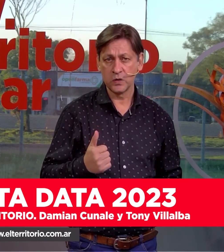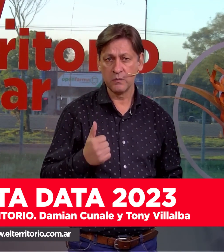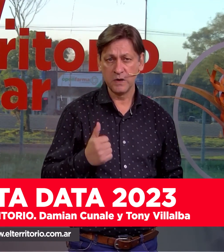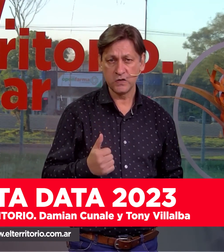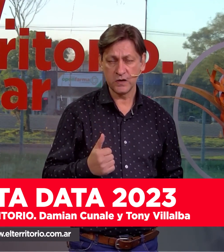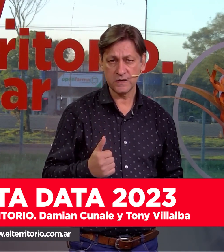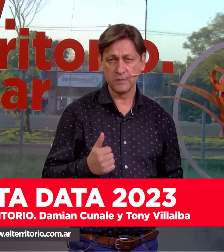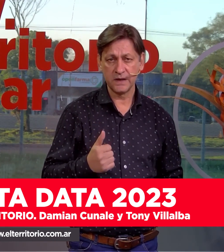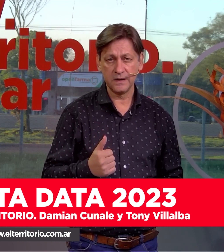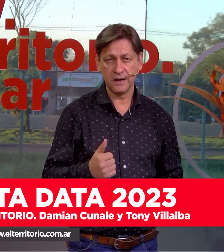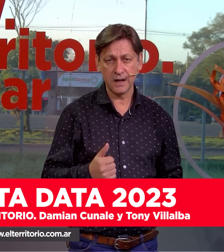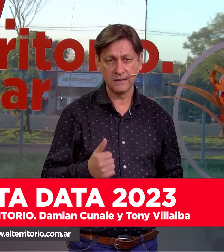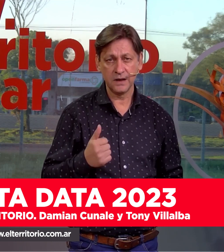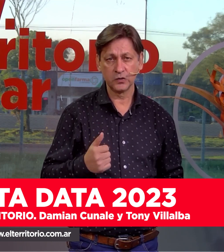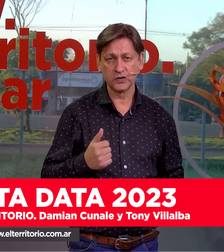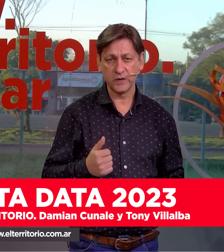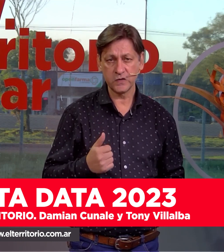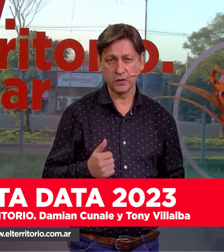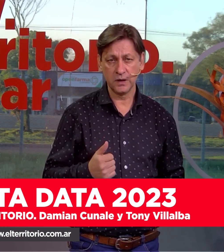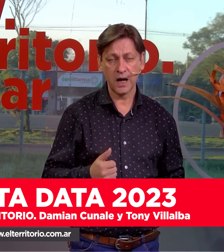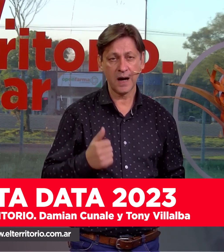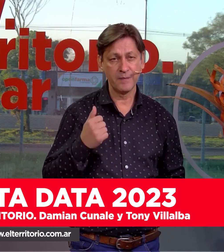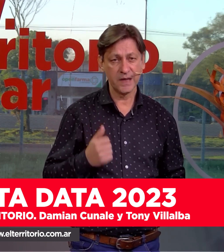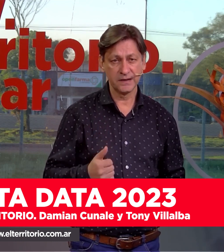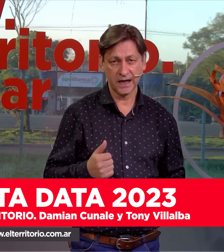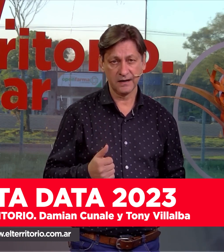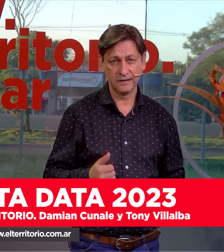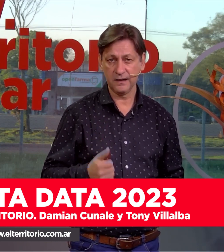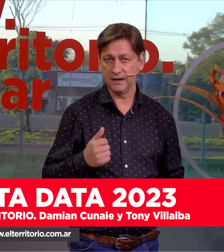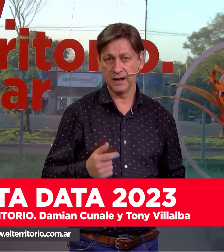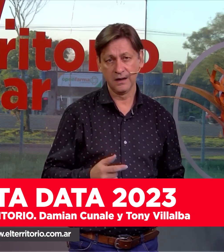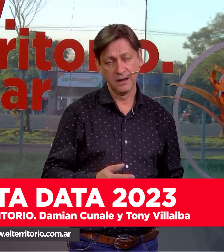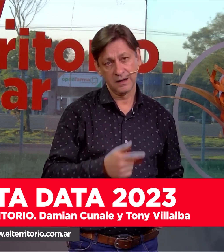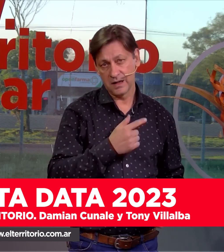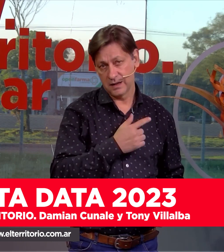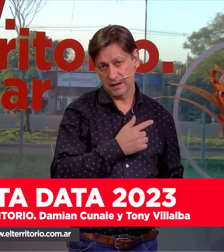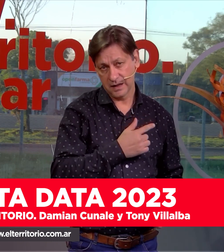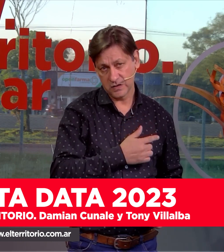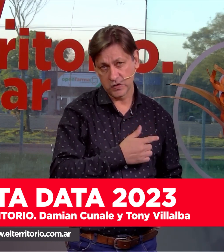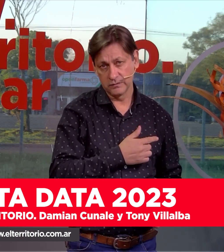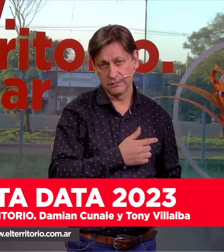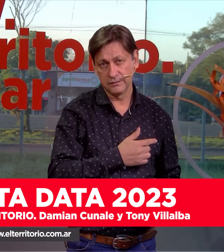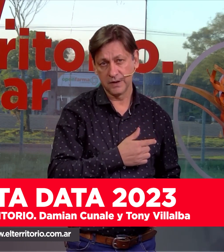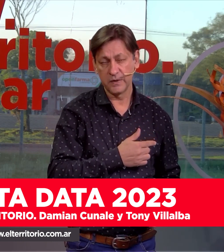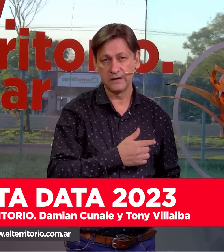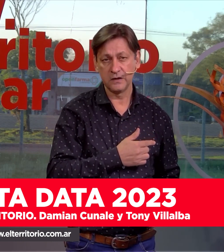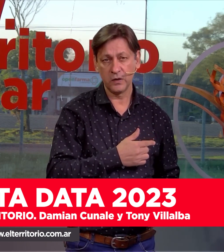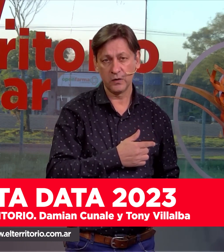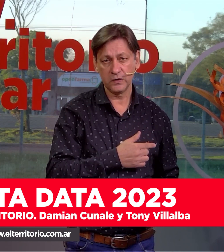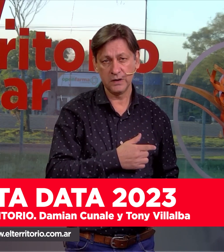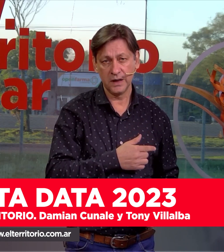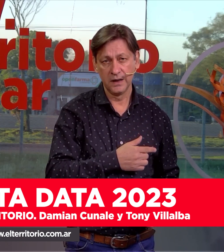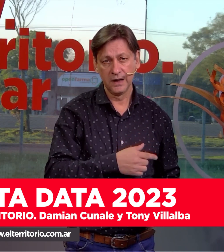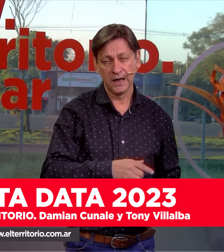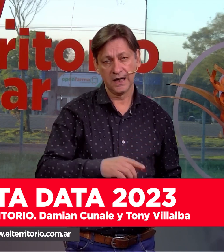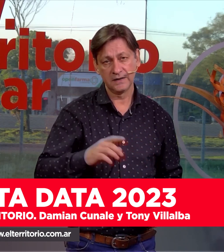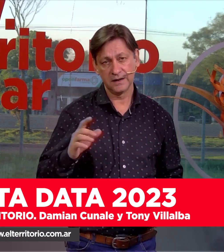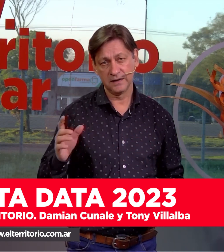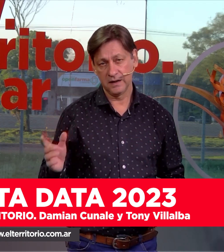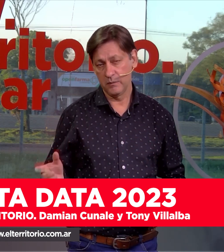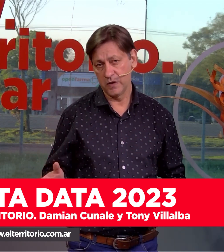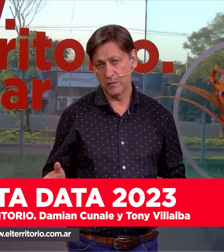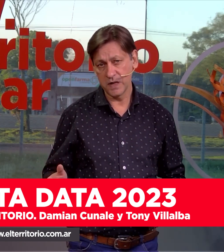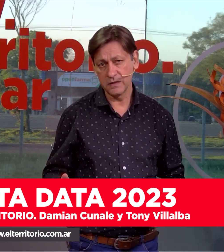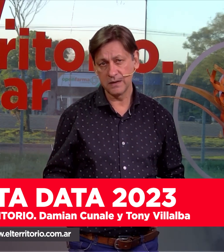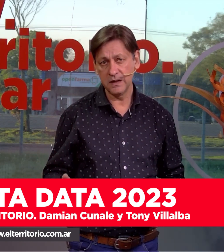hizo Misiones en materia de conservación ambiental, desde la creación del Ministerio de Ecología hasta el